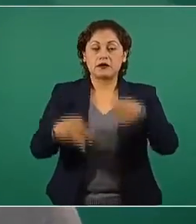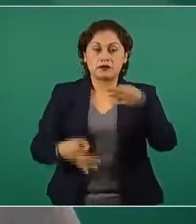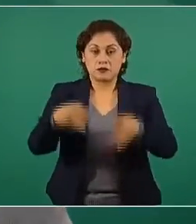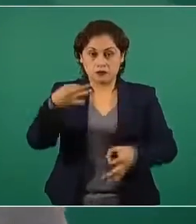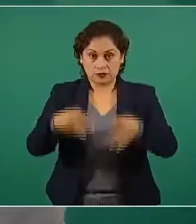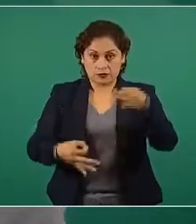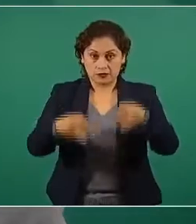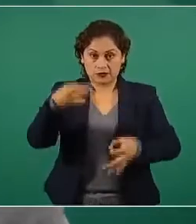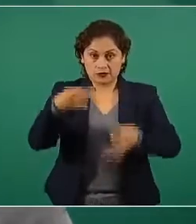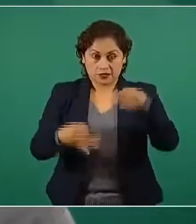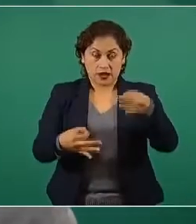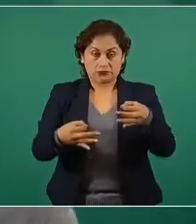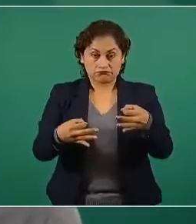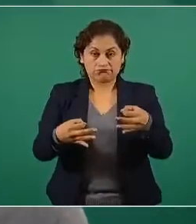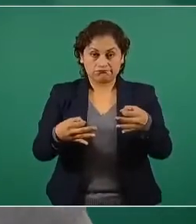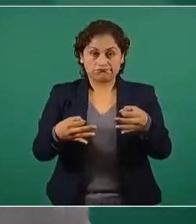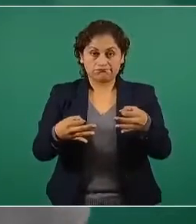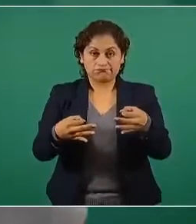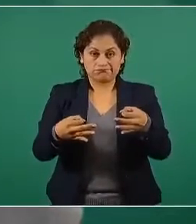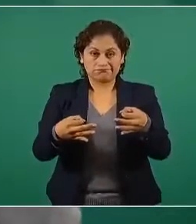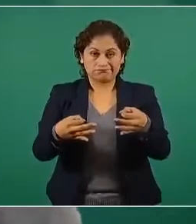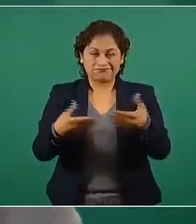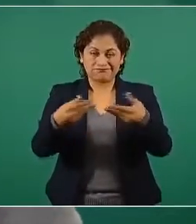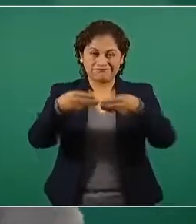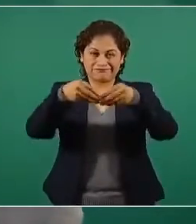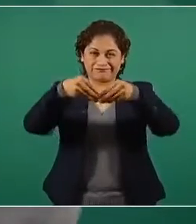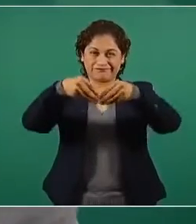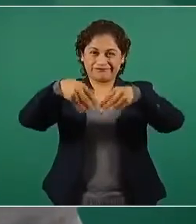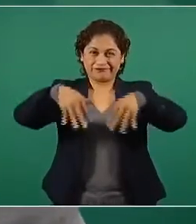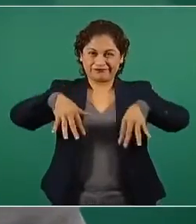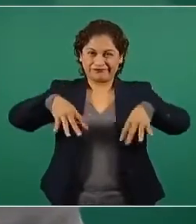lo construyeron, todo el andamiaje